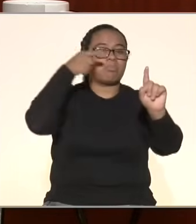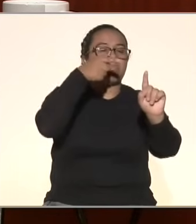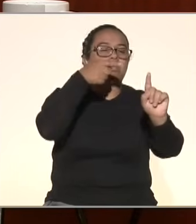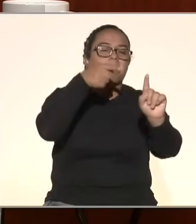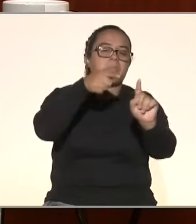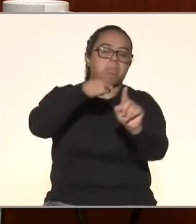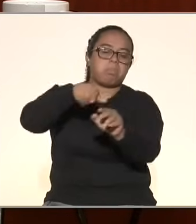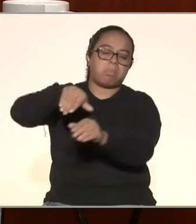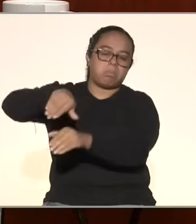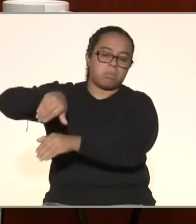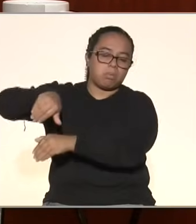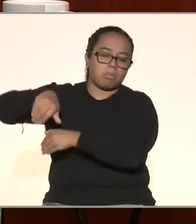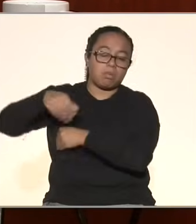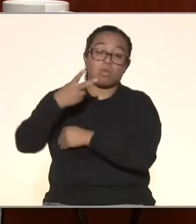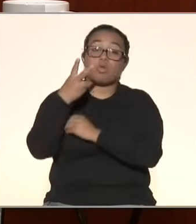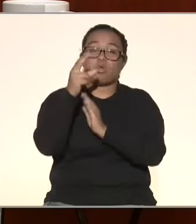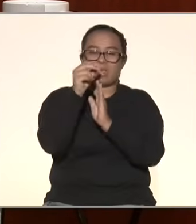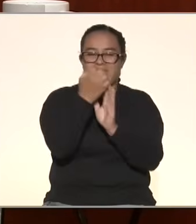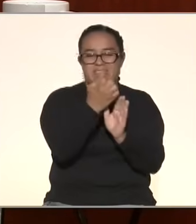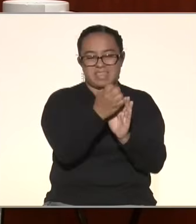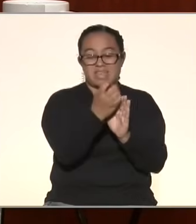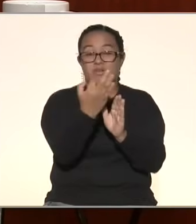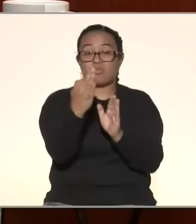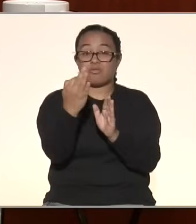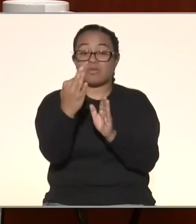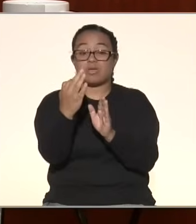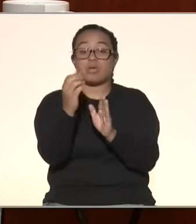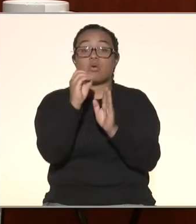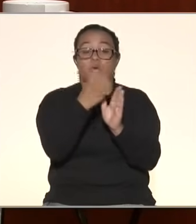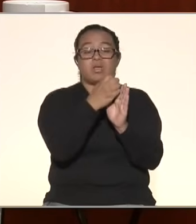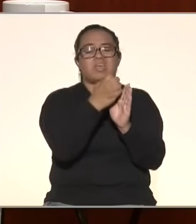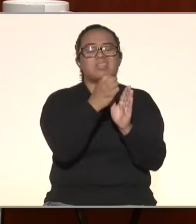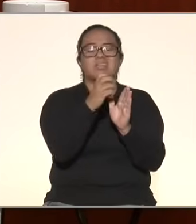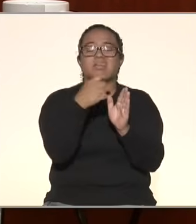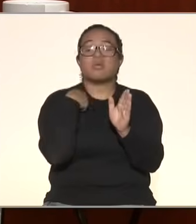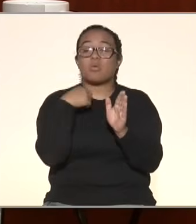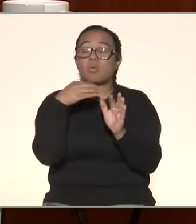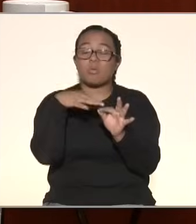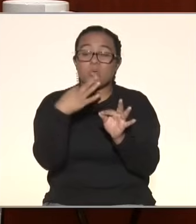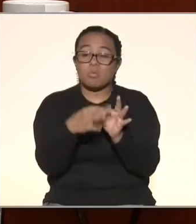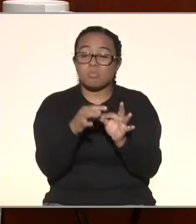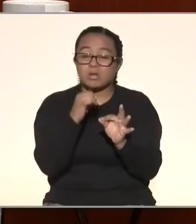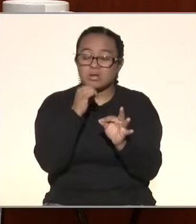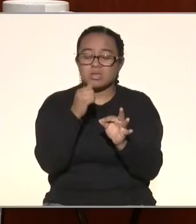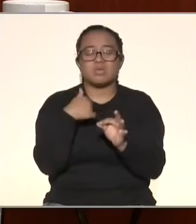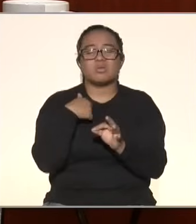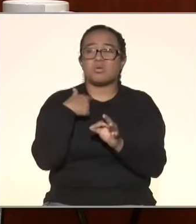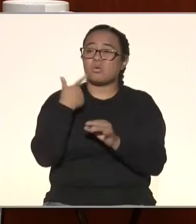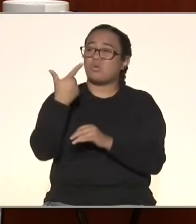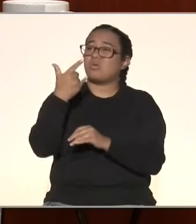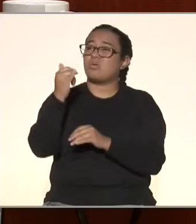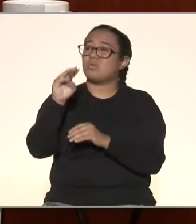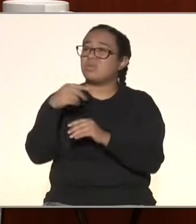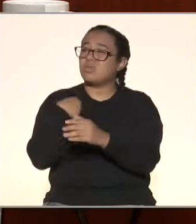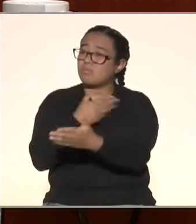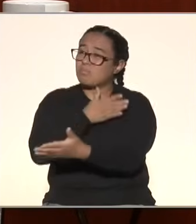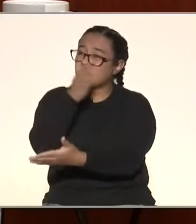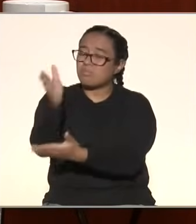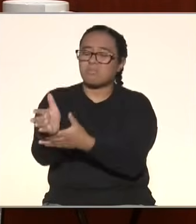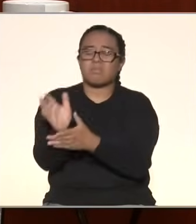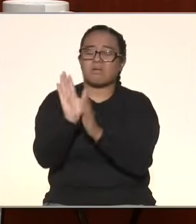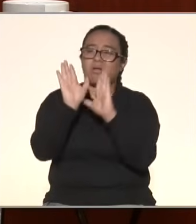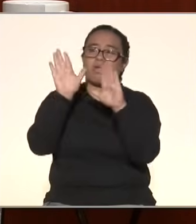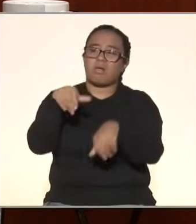propósitos los primeros 2 meses o a veces hasta el primer mes. Ya a final de enero ya no quiero ir al gimnasio, claro. Ya no